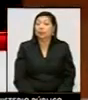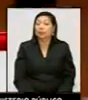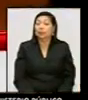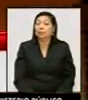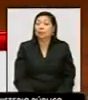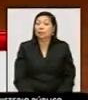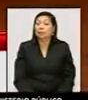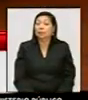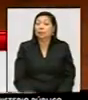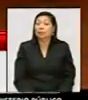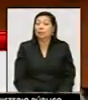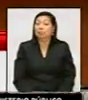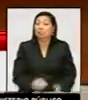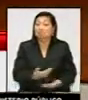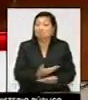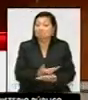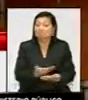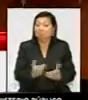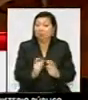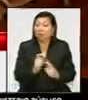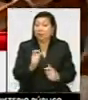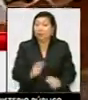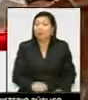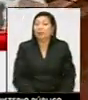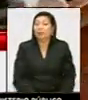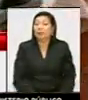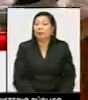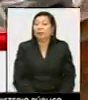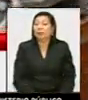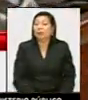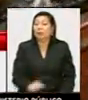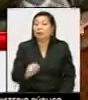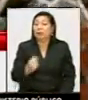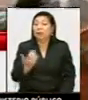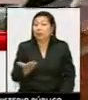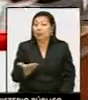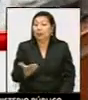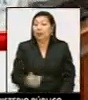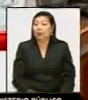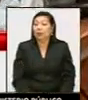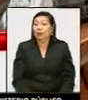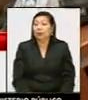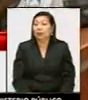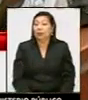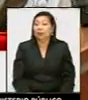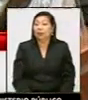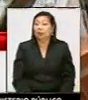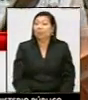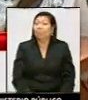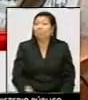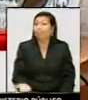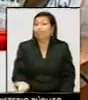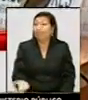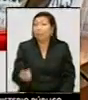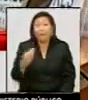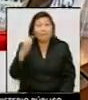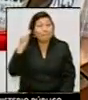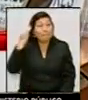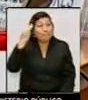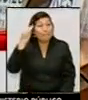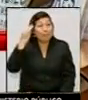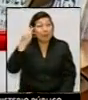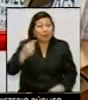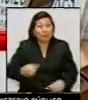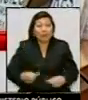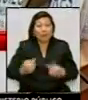saludar a mis colegas y a los señores funcionarios. Presidente, efectivamente hay que hacer, creo yo, un poco de memoria en relación al